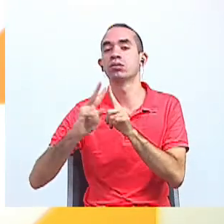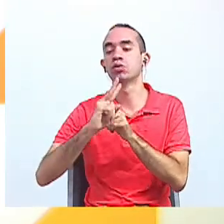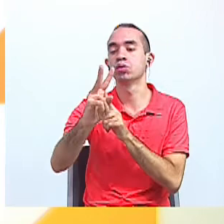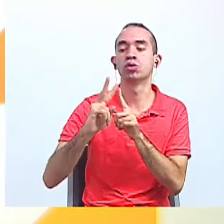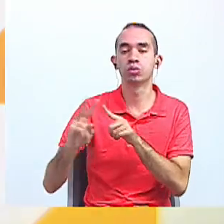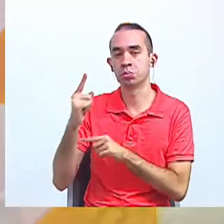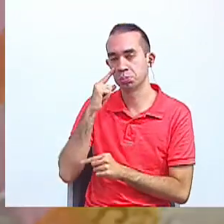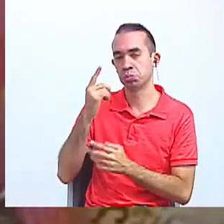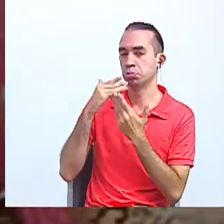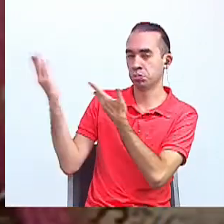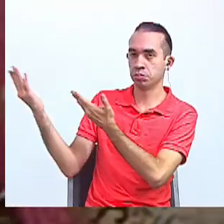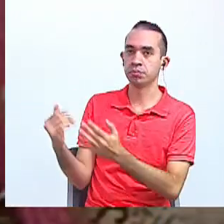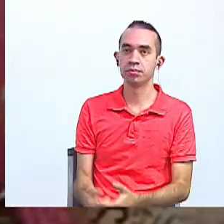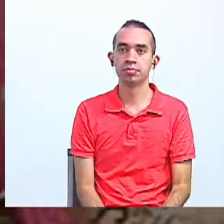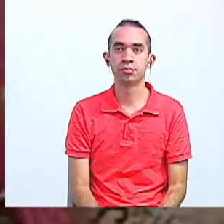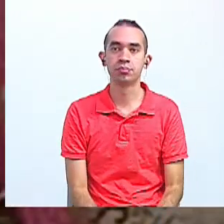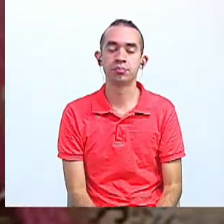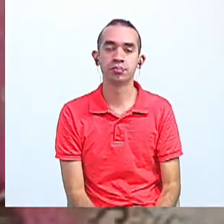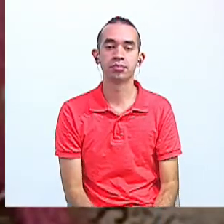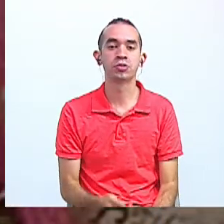Veámoslo.